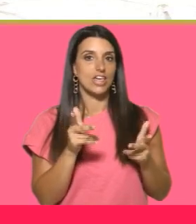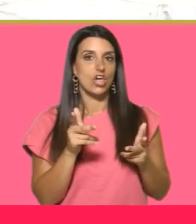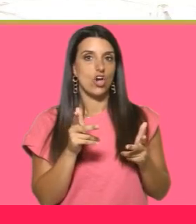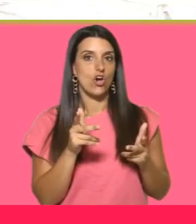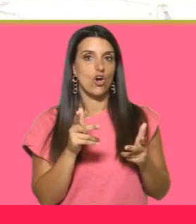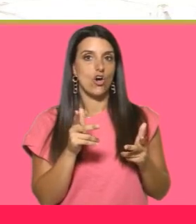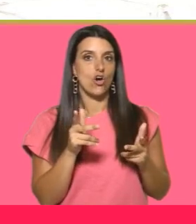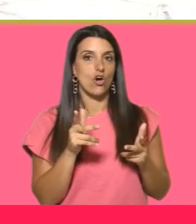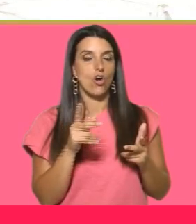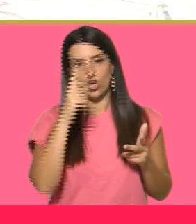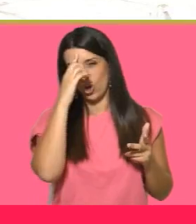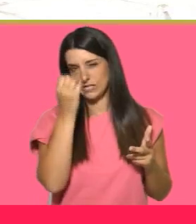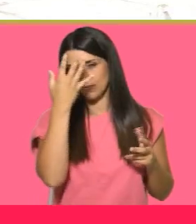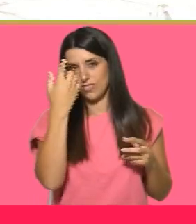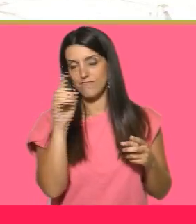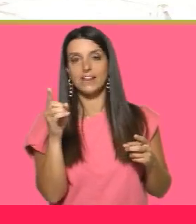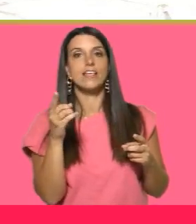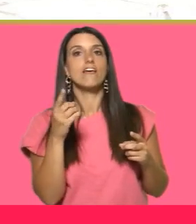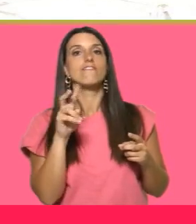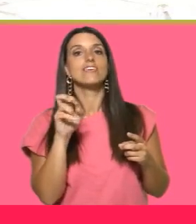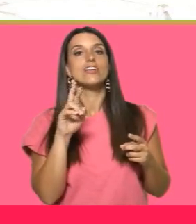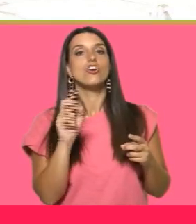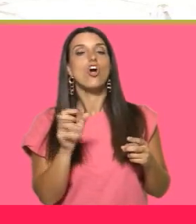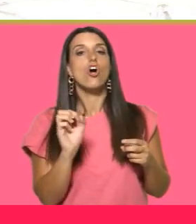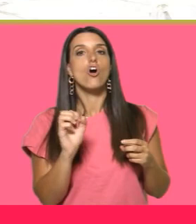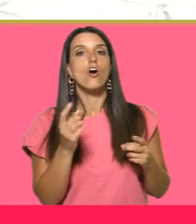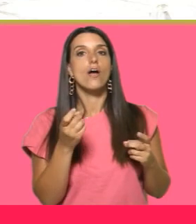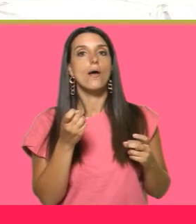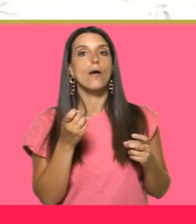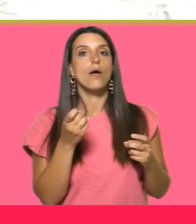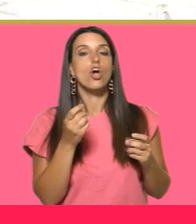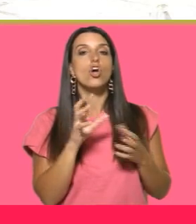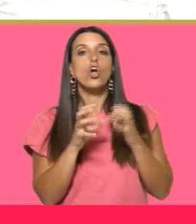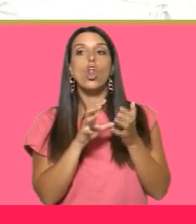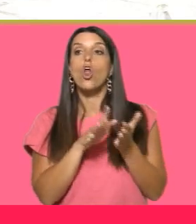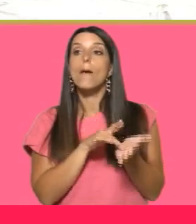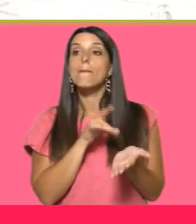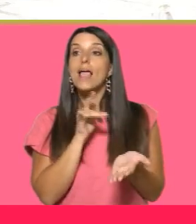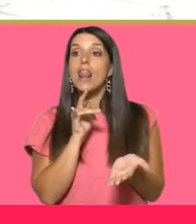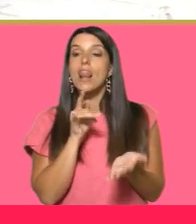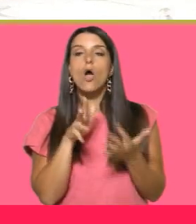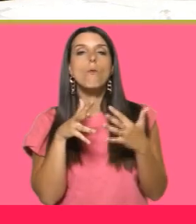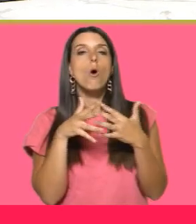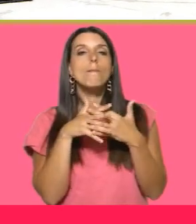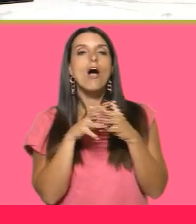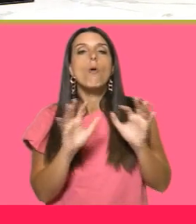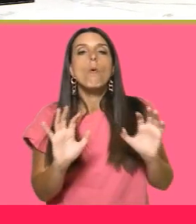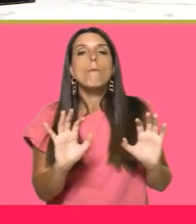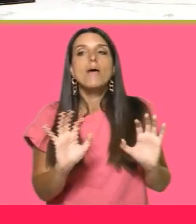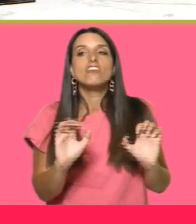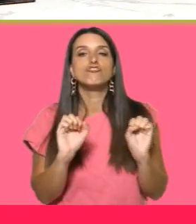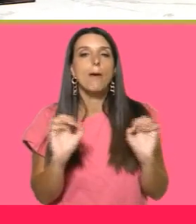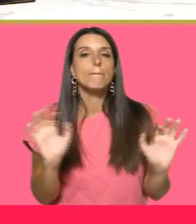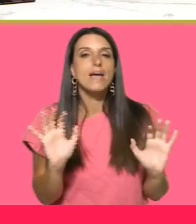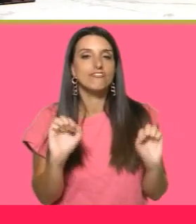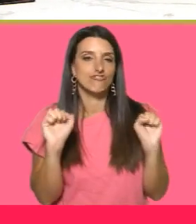además hay otros conceptos también. Virgo. Miel, color miel. Para que es como un marroncito claro. Ah, está bien que no tengas en el